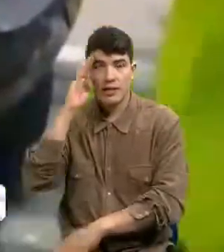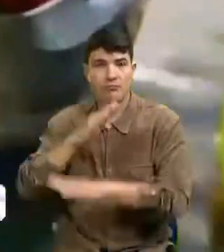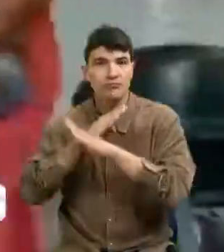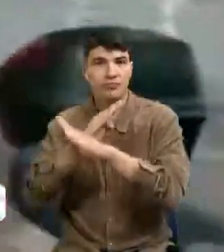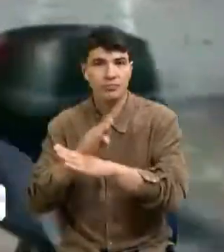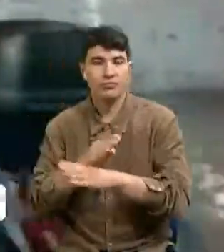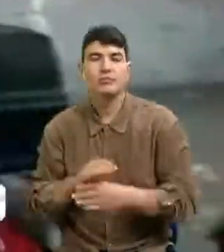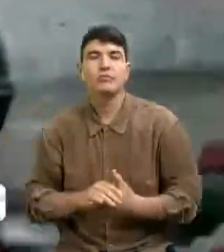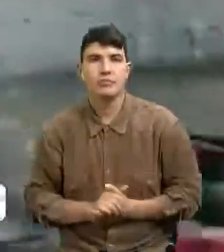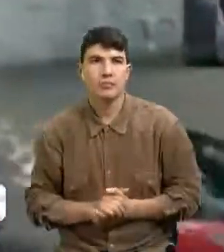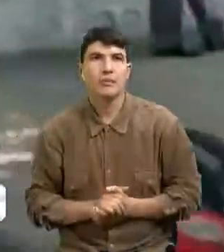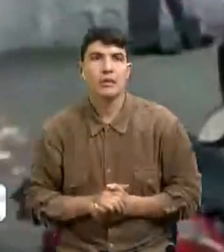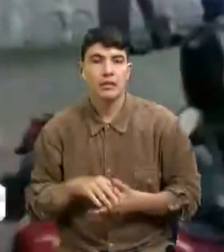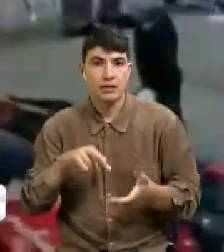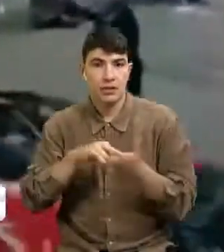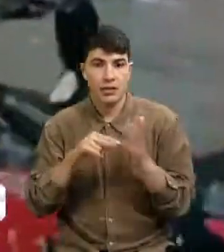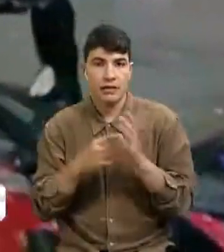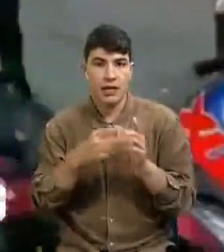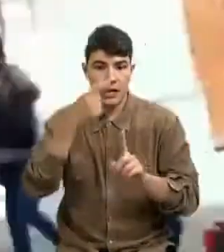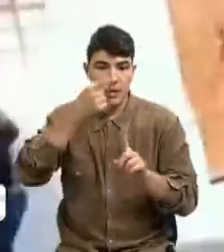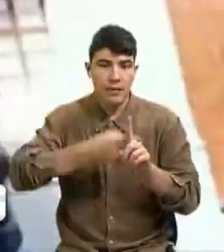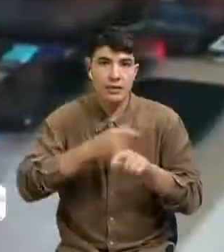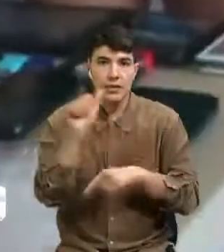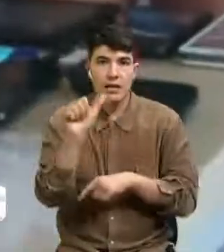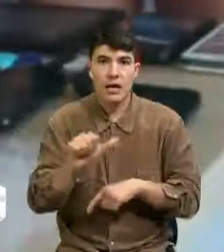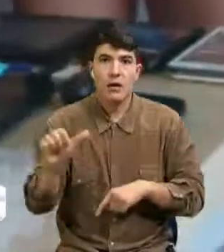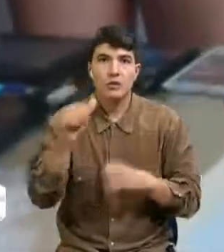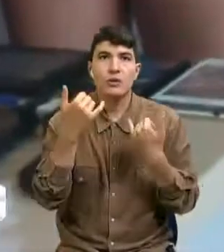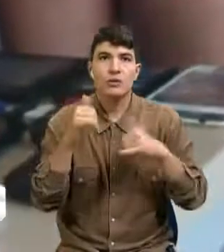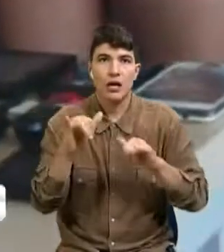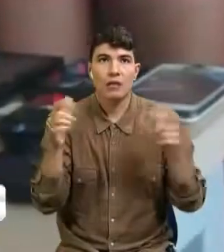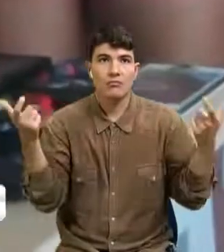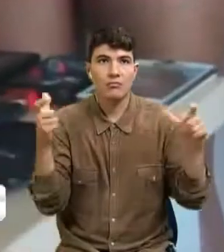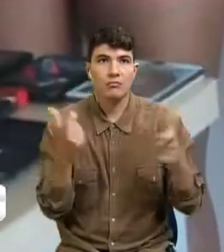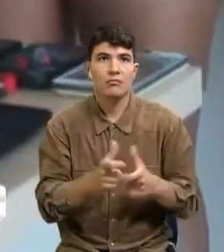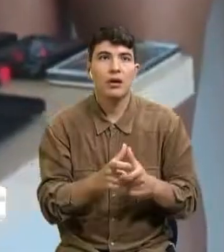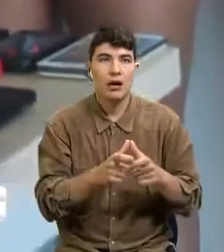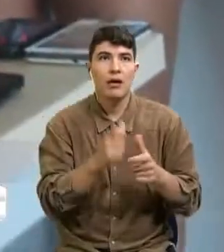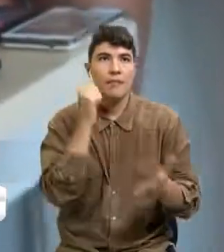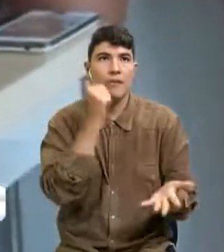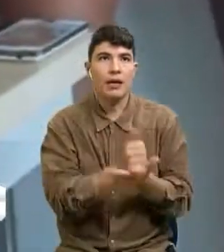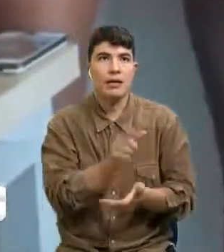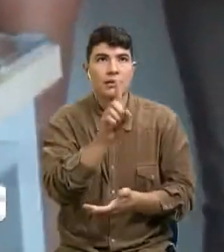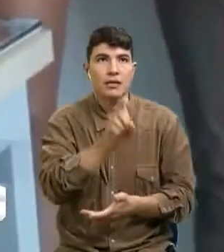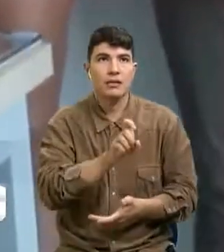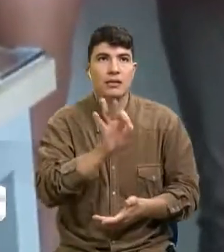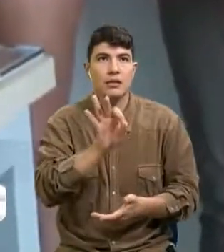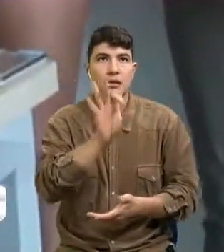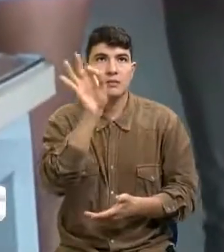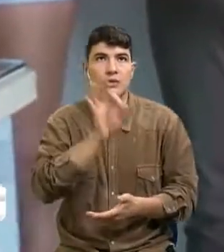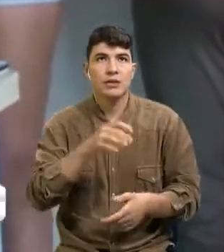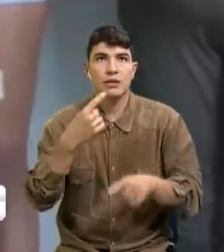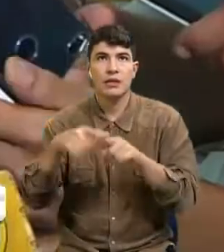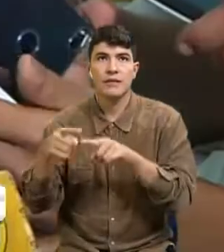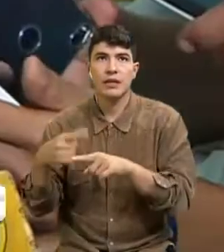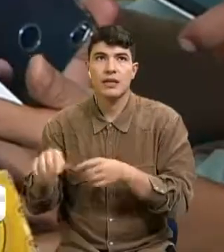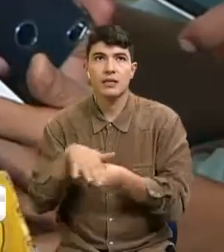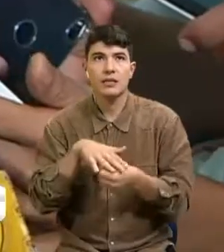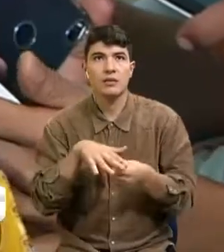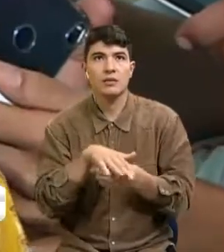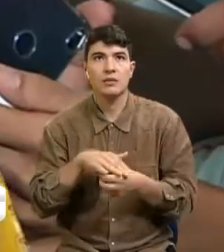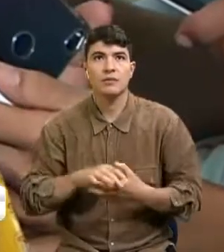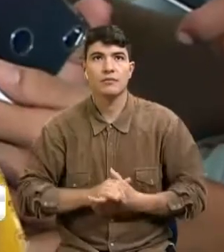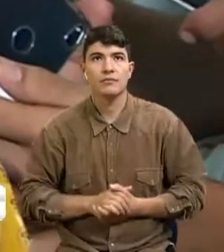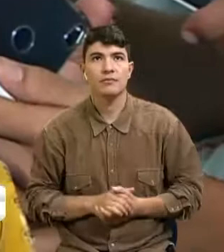autoridades han representado que durante el mes de agosto se reduzca al homicidio en un 63% entre otros delitos los